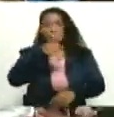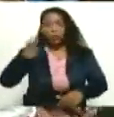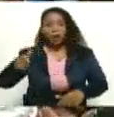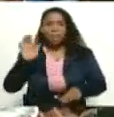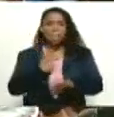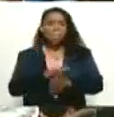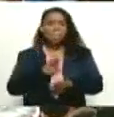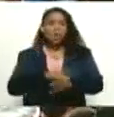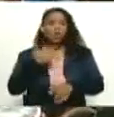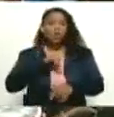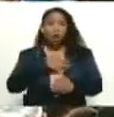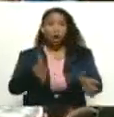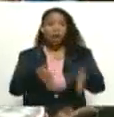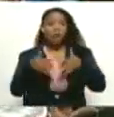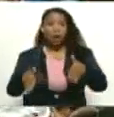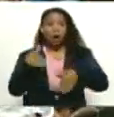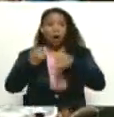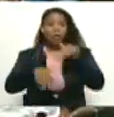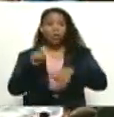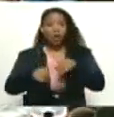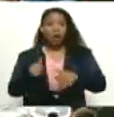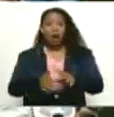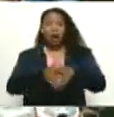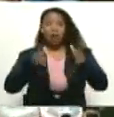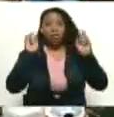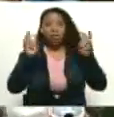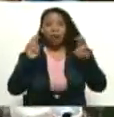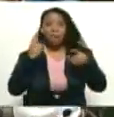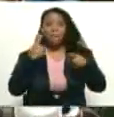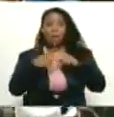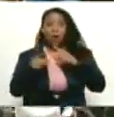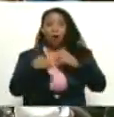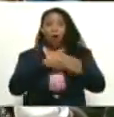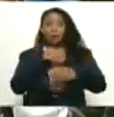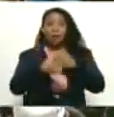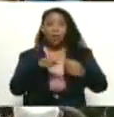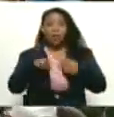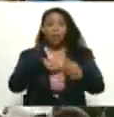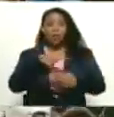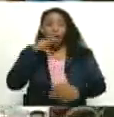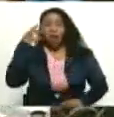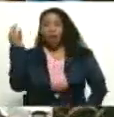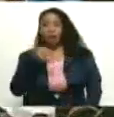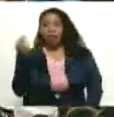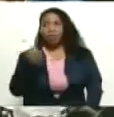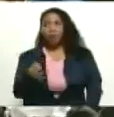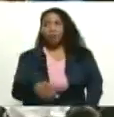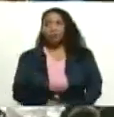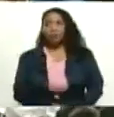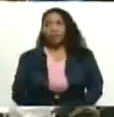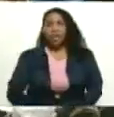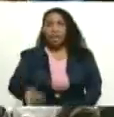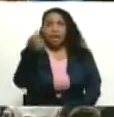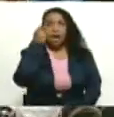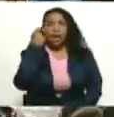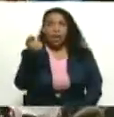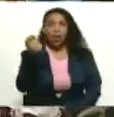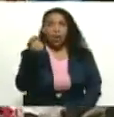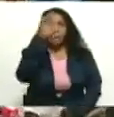Porque vamos a ganar las elecciones porque tenemos una gran maquinaria. Pero vamos a hacer una revolución de verdad. Y ningún